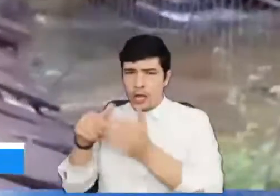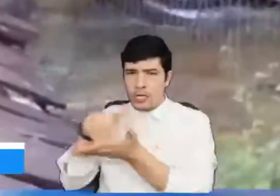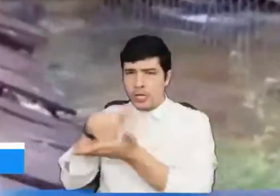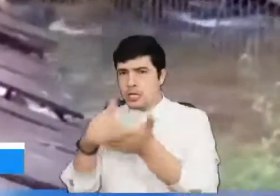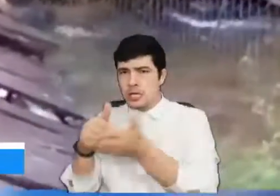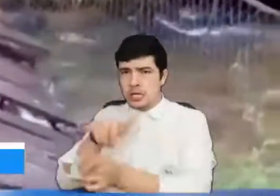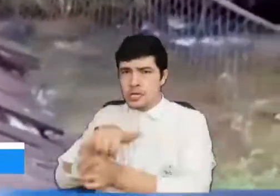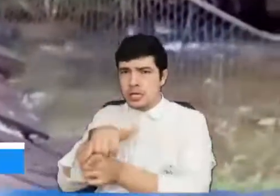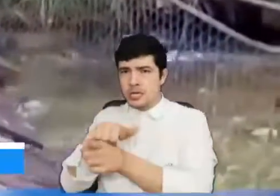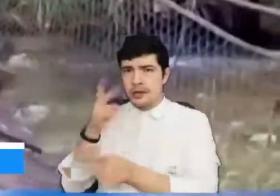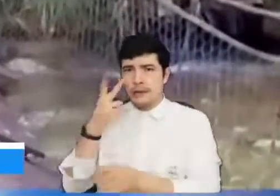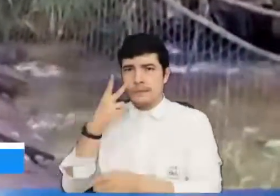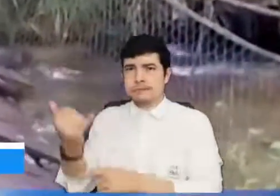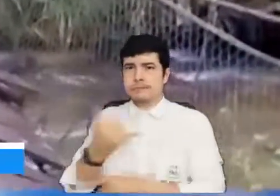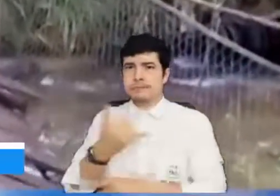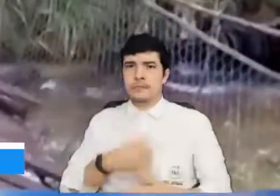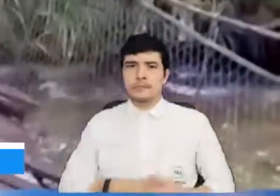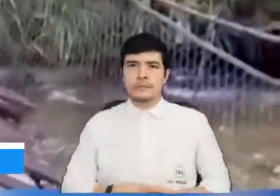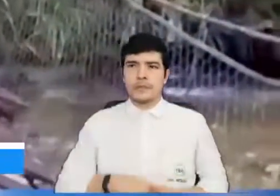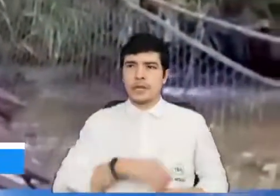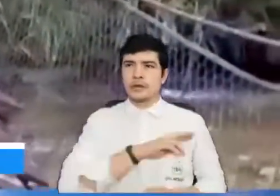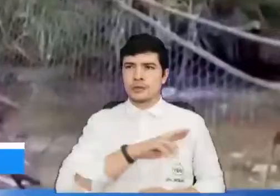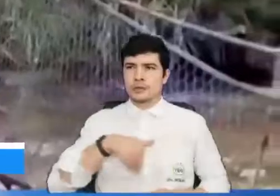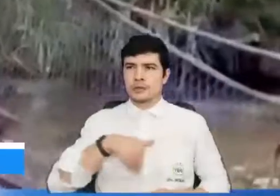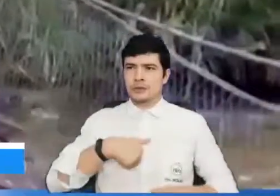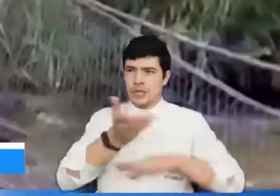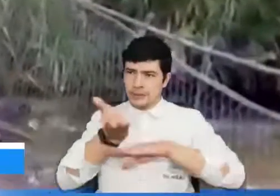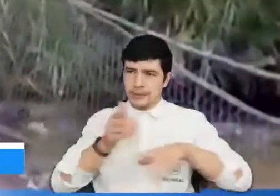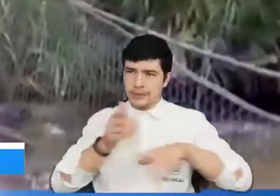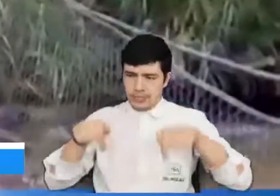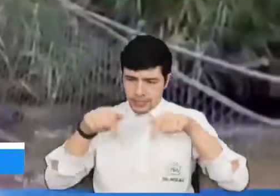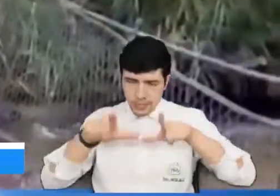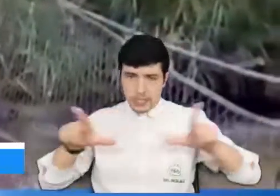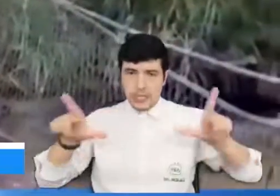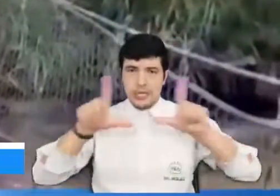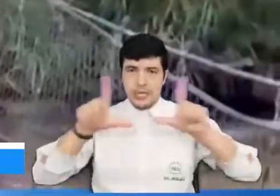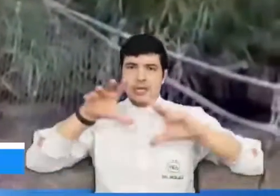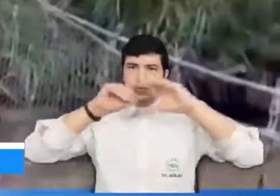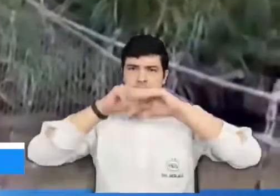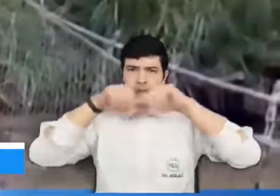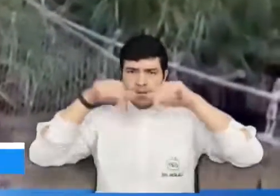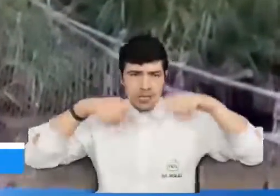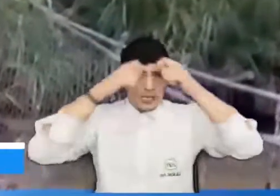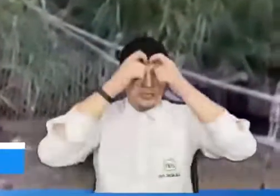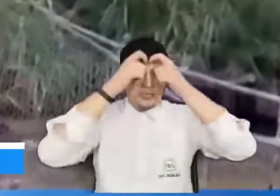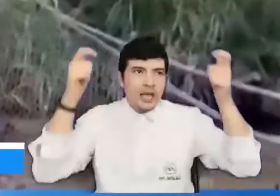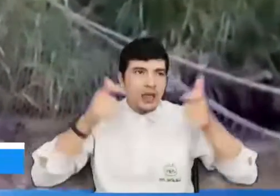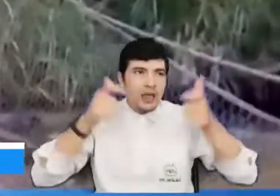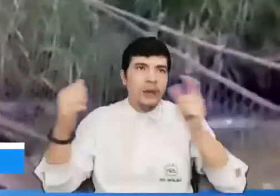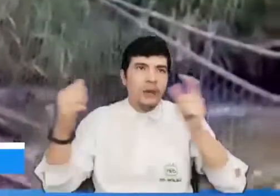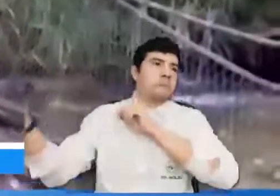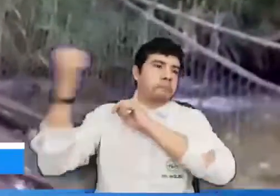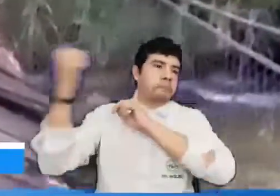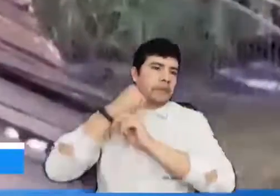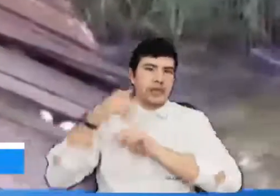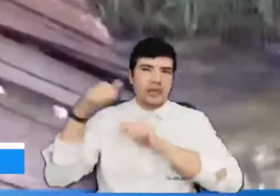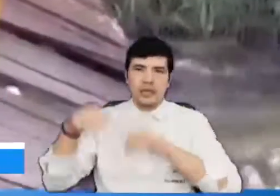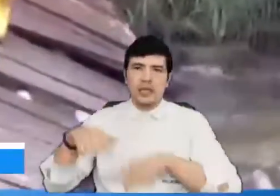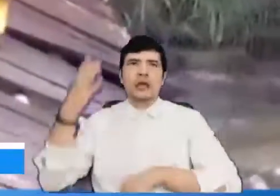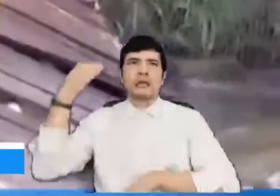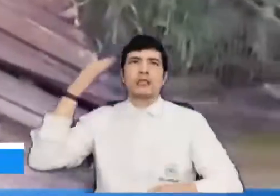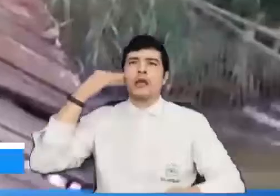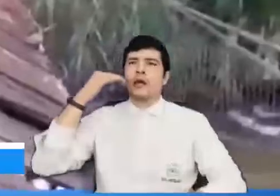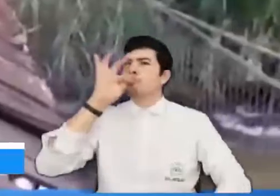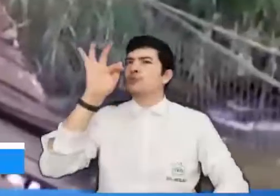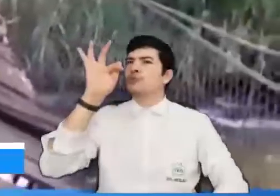parece, señores de Noticiero Trots, que aquí el Estado nos está comprometiendo un puente y el municipio de Río Negro y